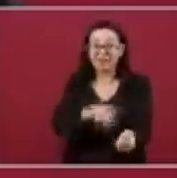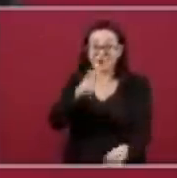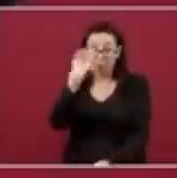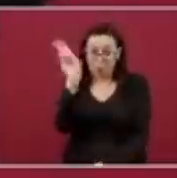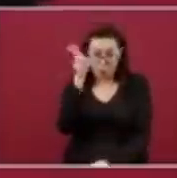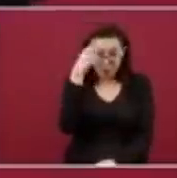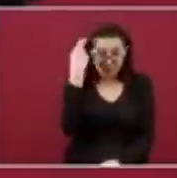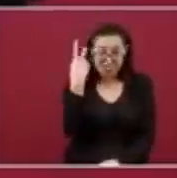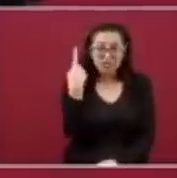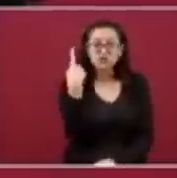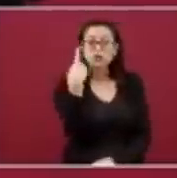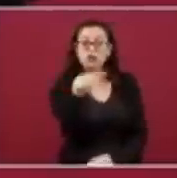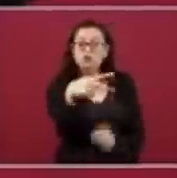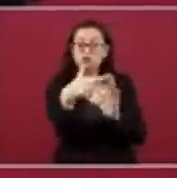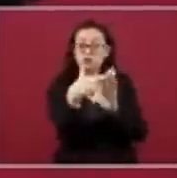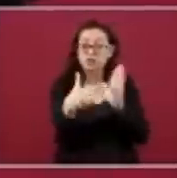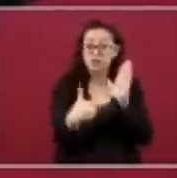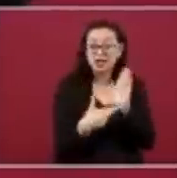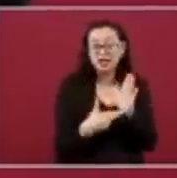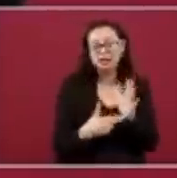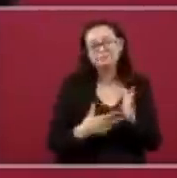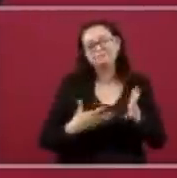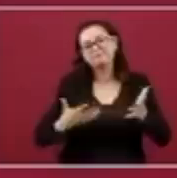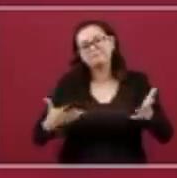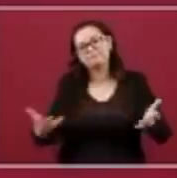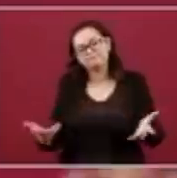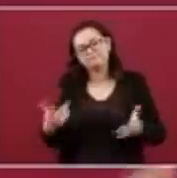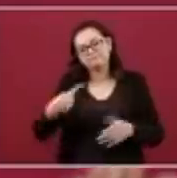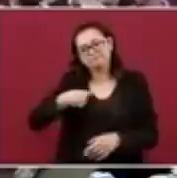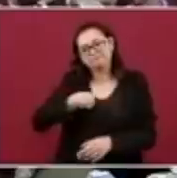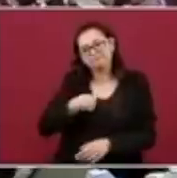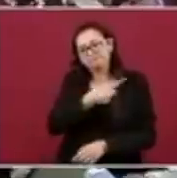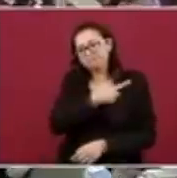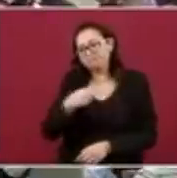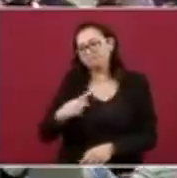y ser respetuoso de las autonomías.